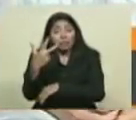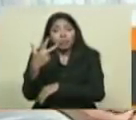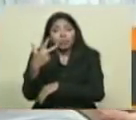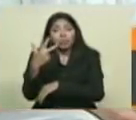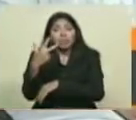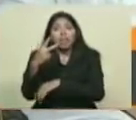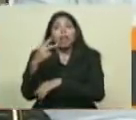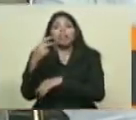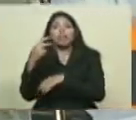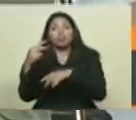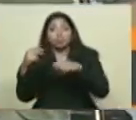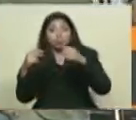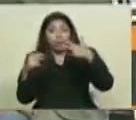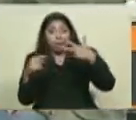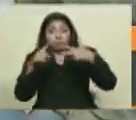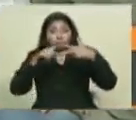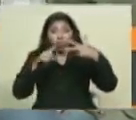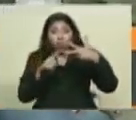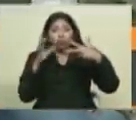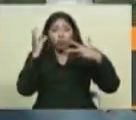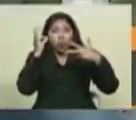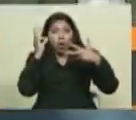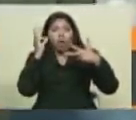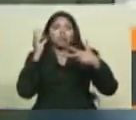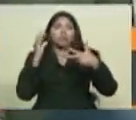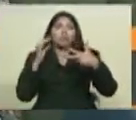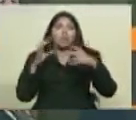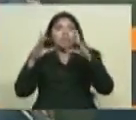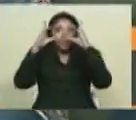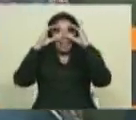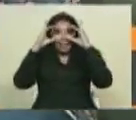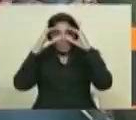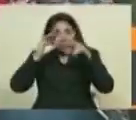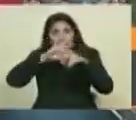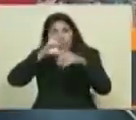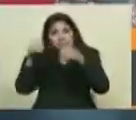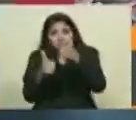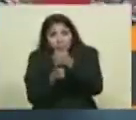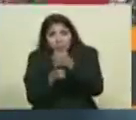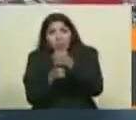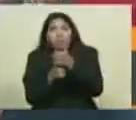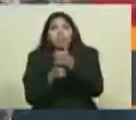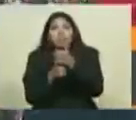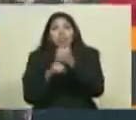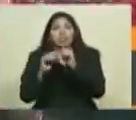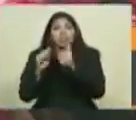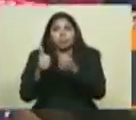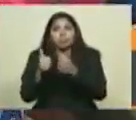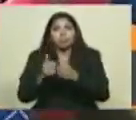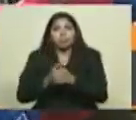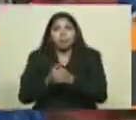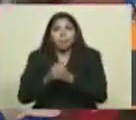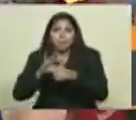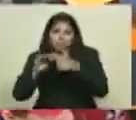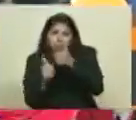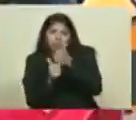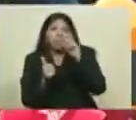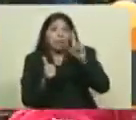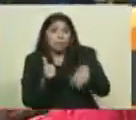son mujeres: Delcy Rodríguez, presidenta, y Tania Díaz, primera vicepresidenta.